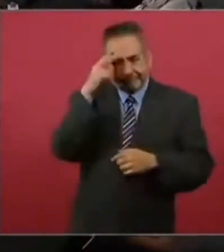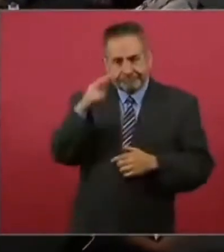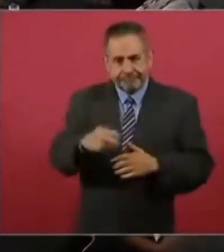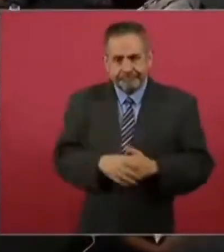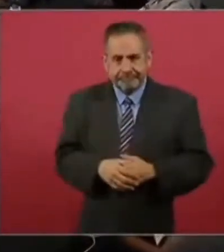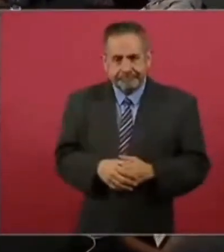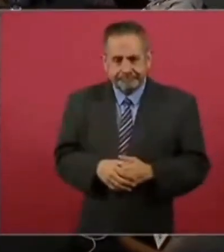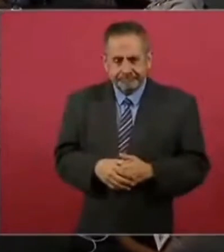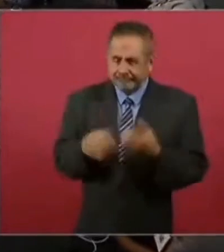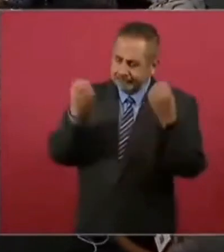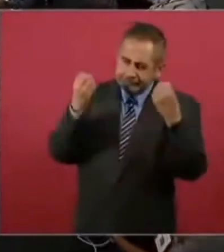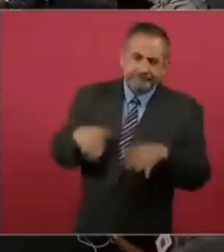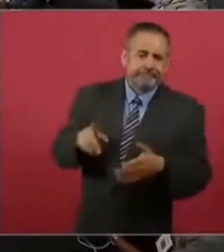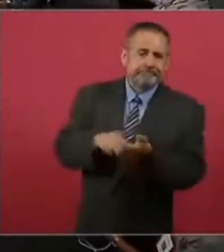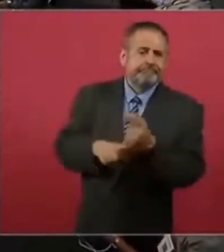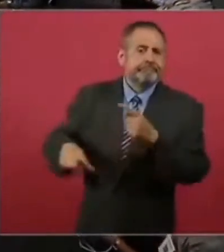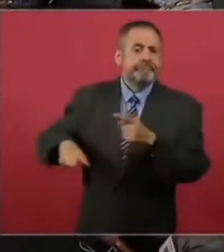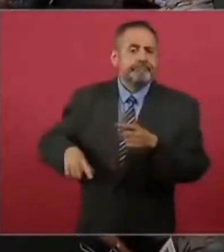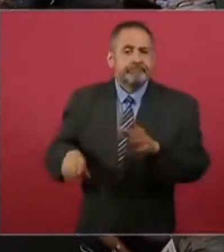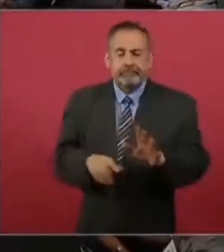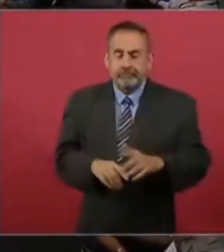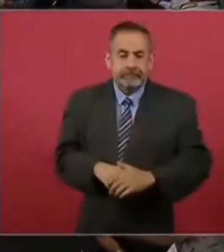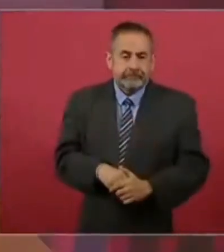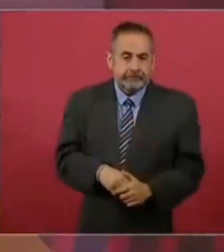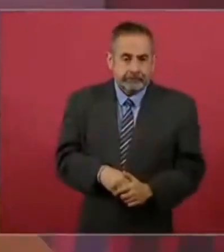Lo tumban.